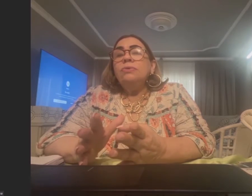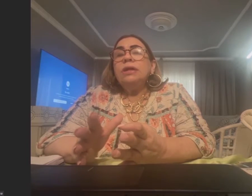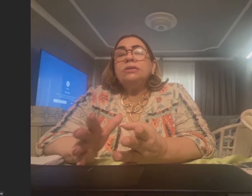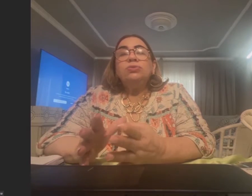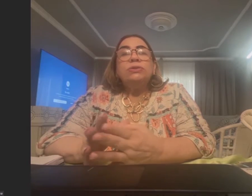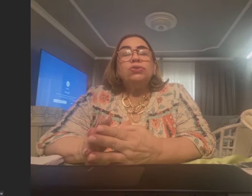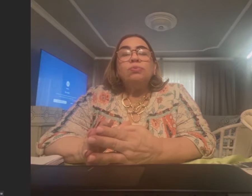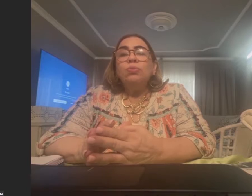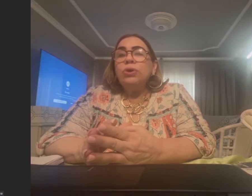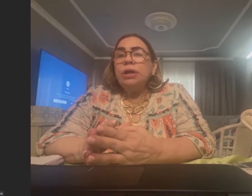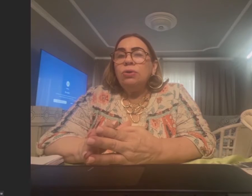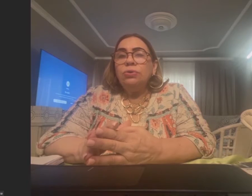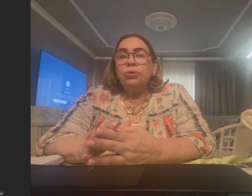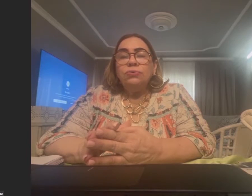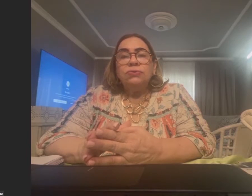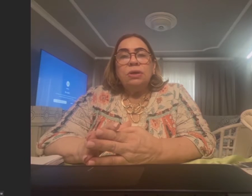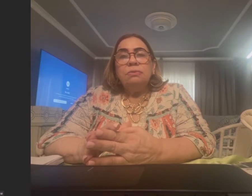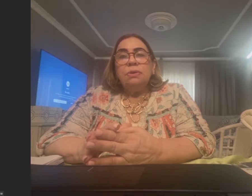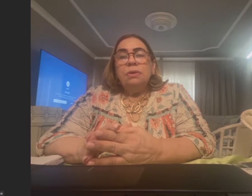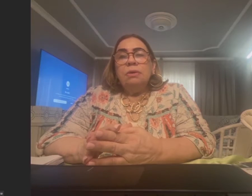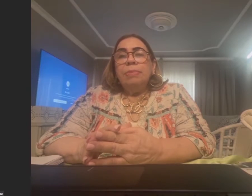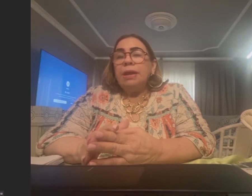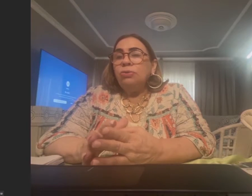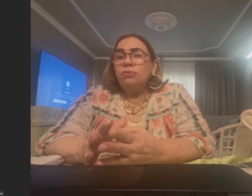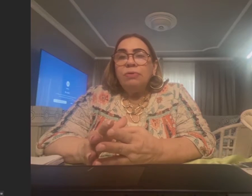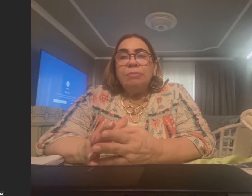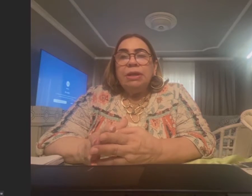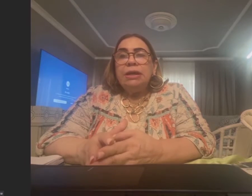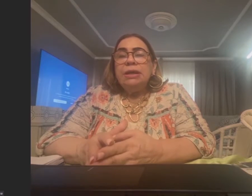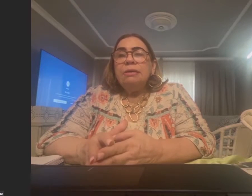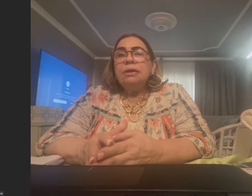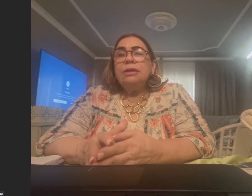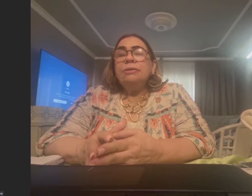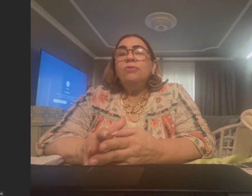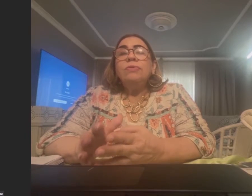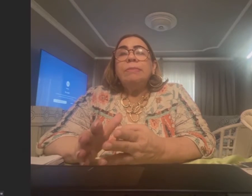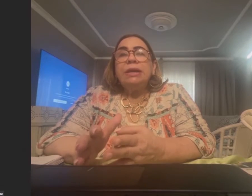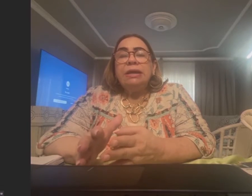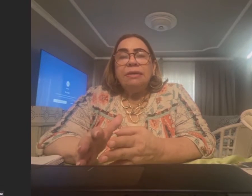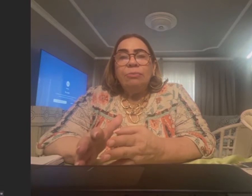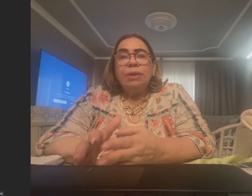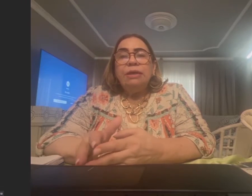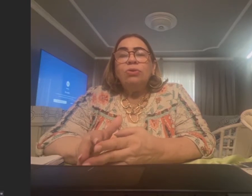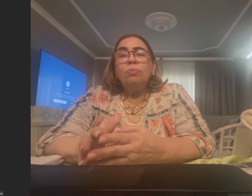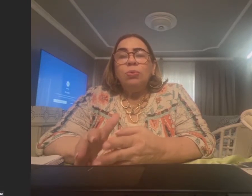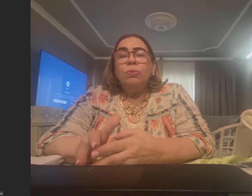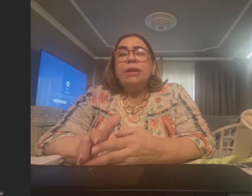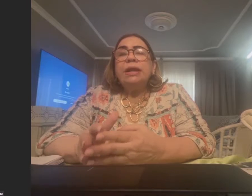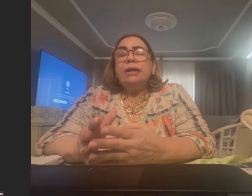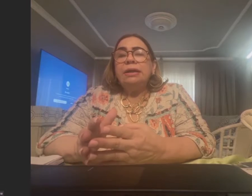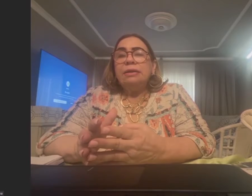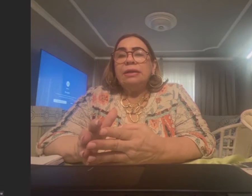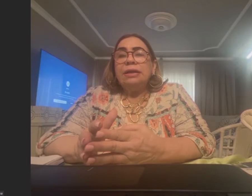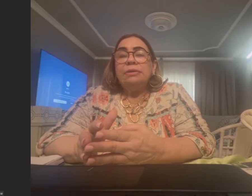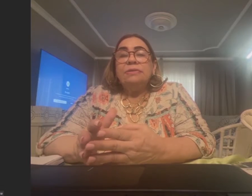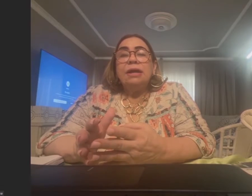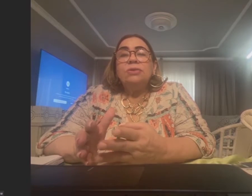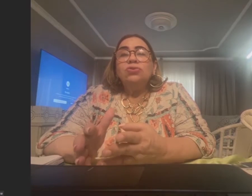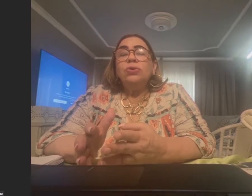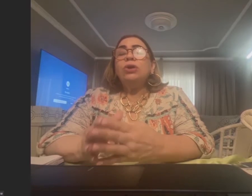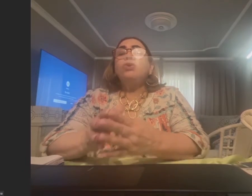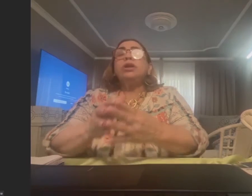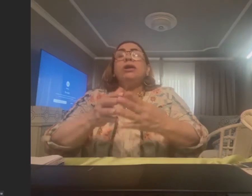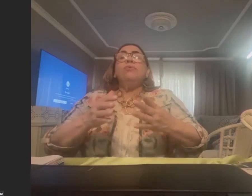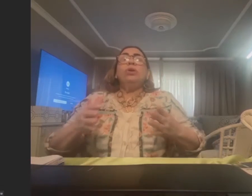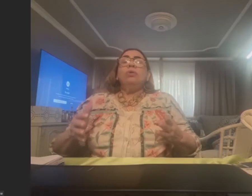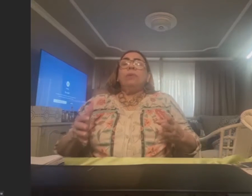Y hay una situación muy engorrosa para dos familias y dos familias del medio pública que se han